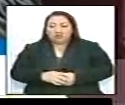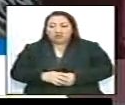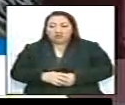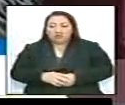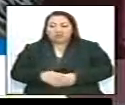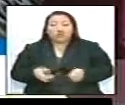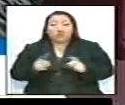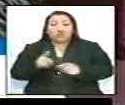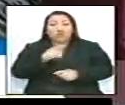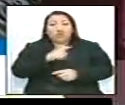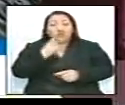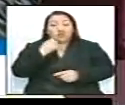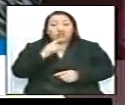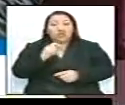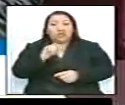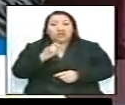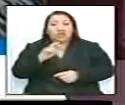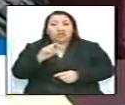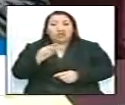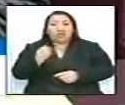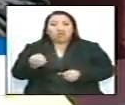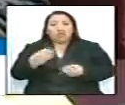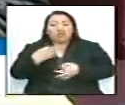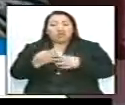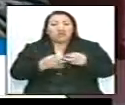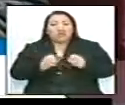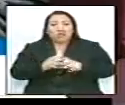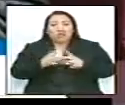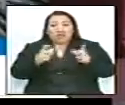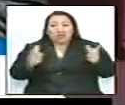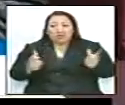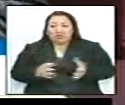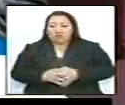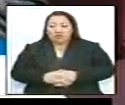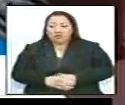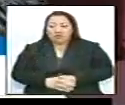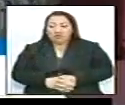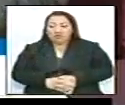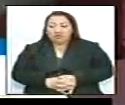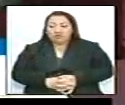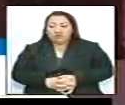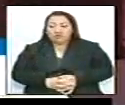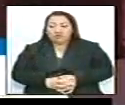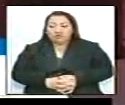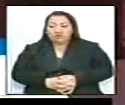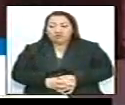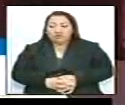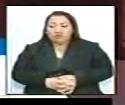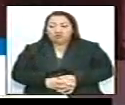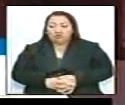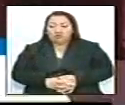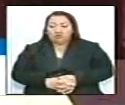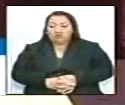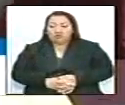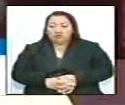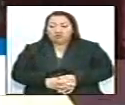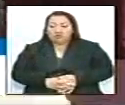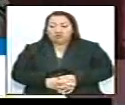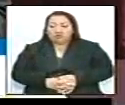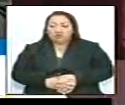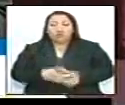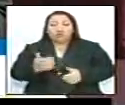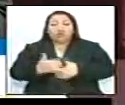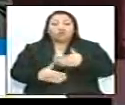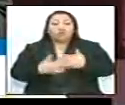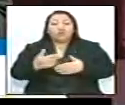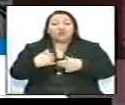doctor Ticona nos ha dicho claramente y en extenso, ¿no?, cuáles son los procedimientos que seguir, etcétera,